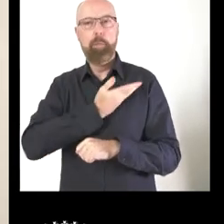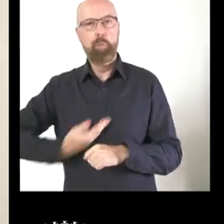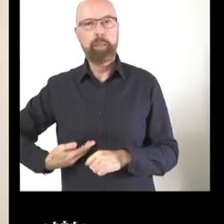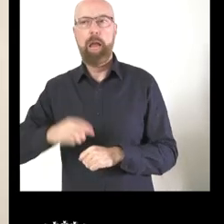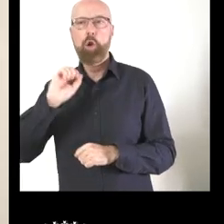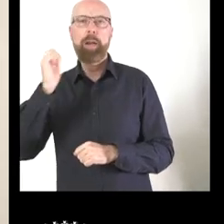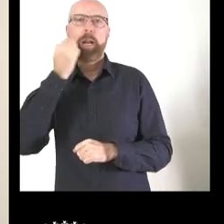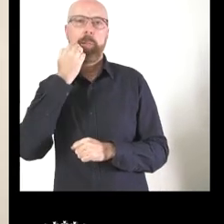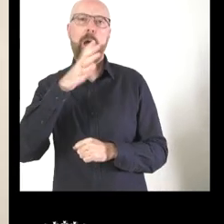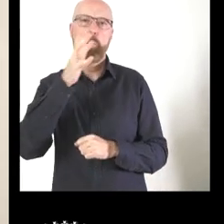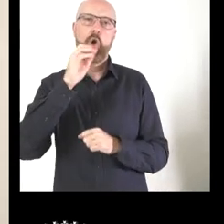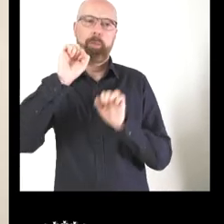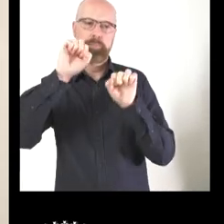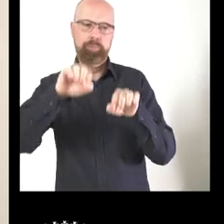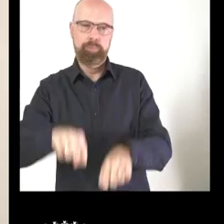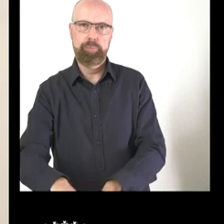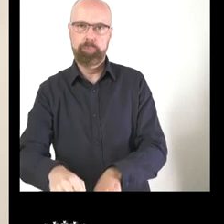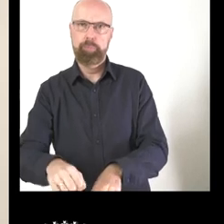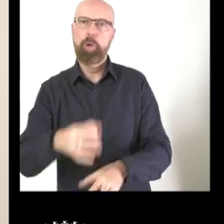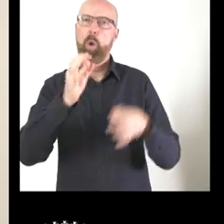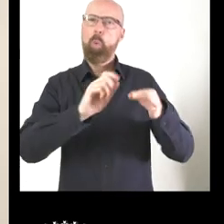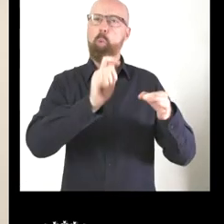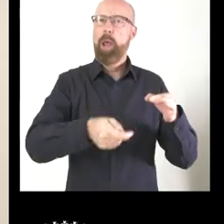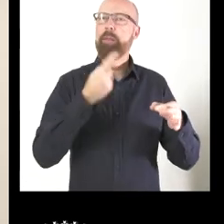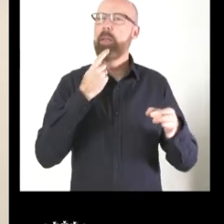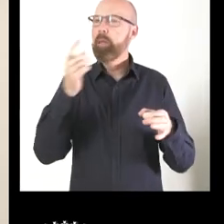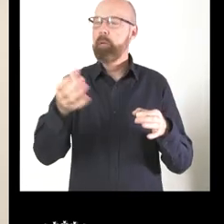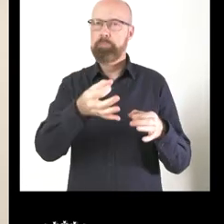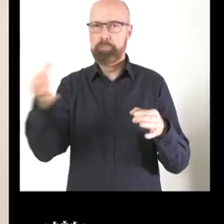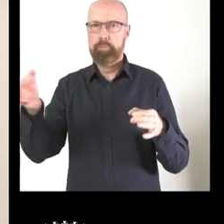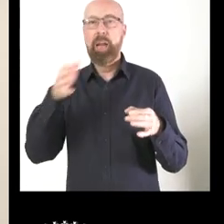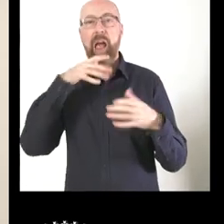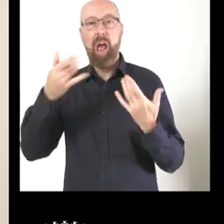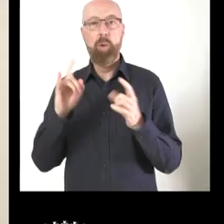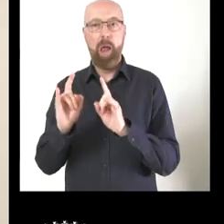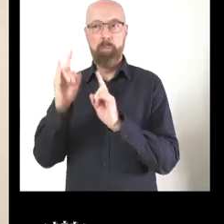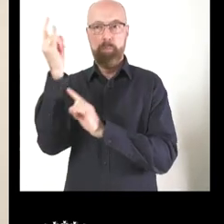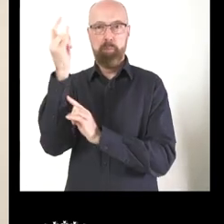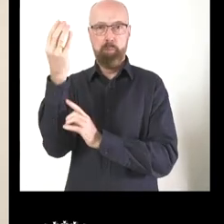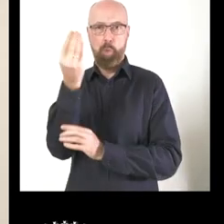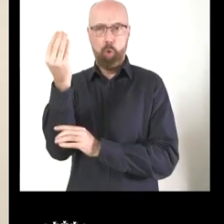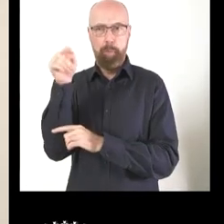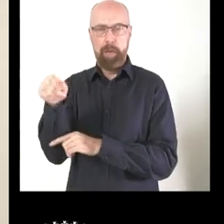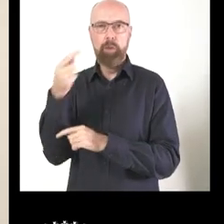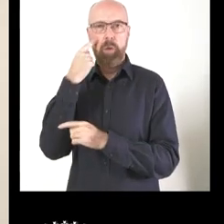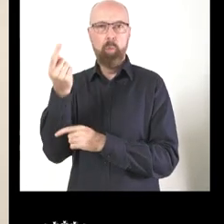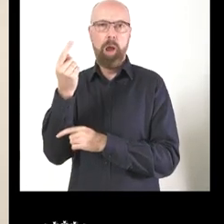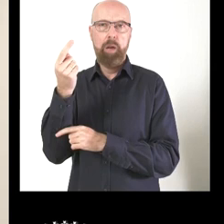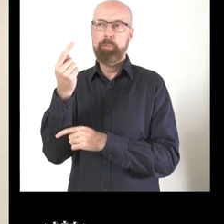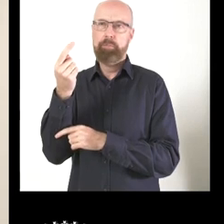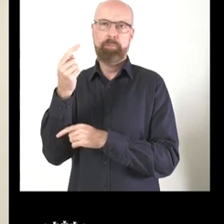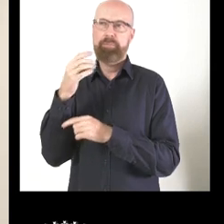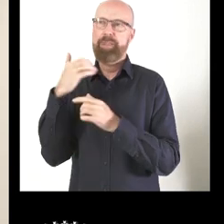el juez le ha dado la razón en este momento el monumento está prácticamente en estado de ruina y ahora parece que su protección se retrasa aún más Entonces